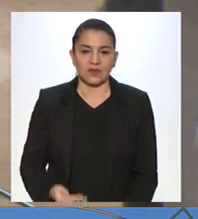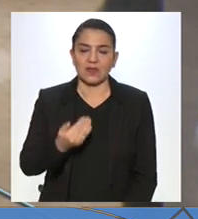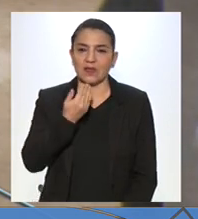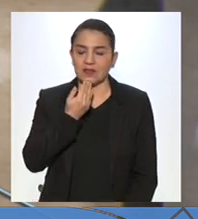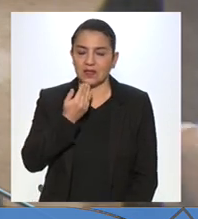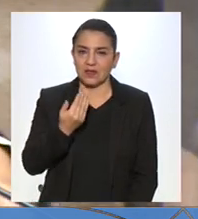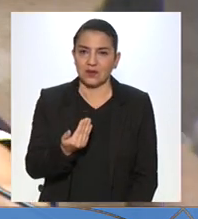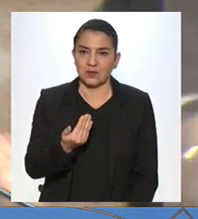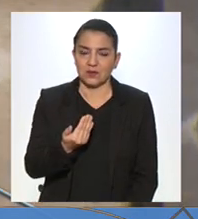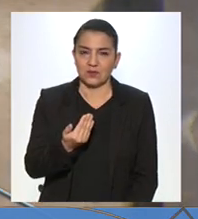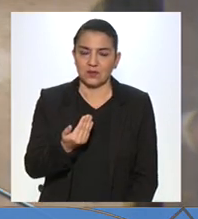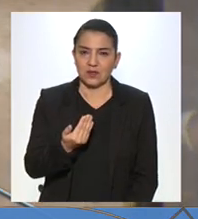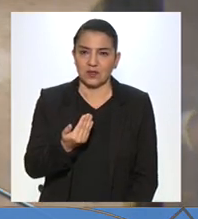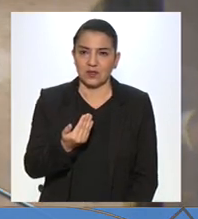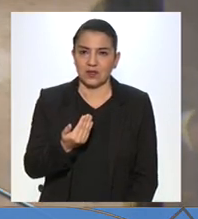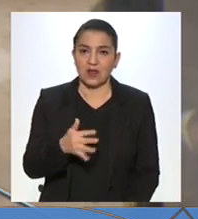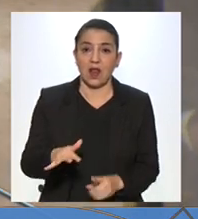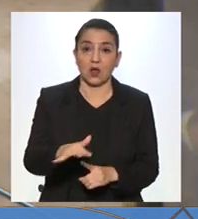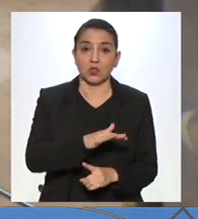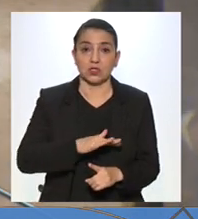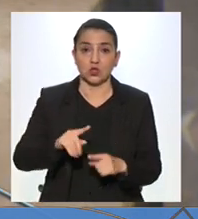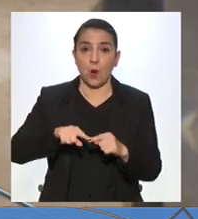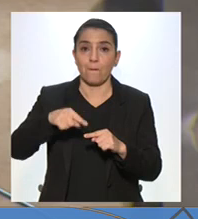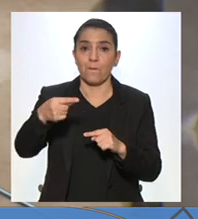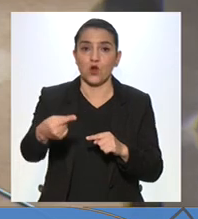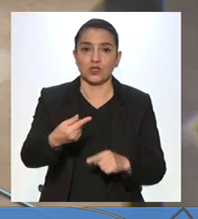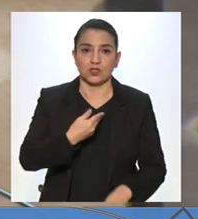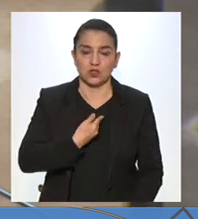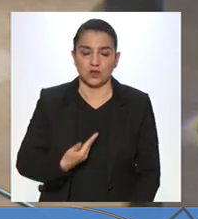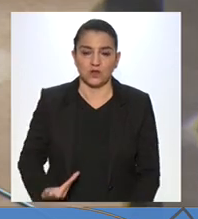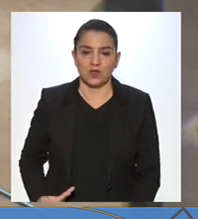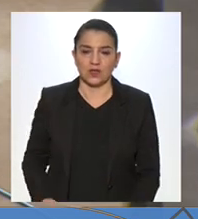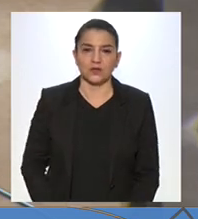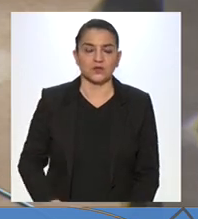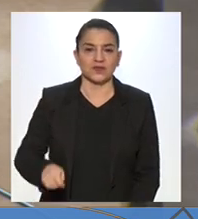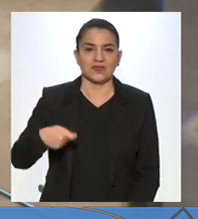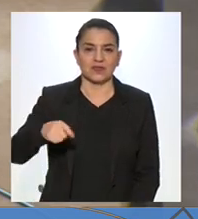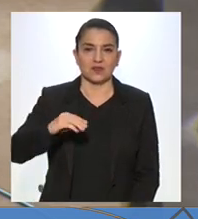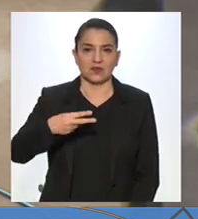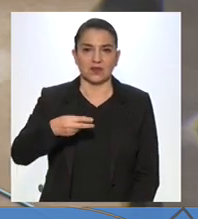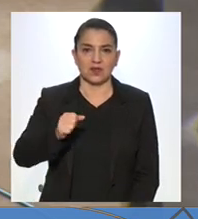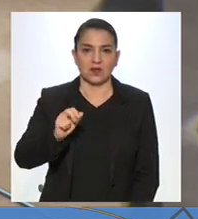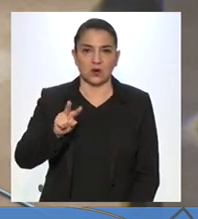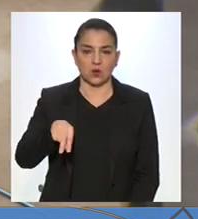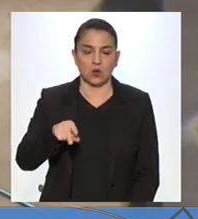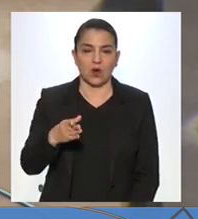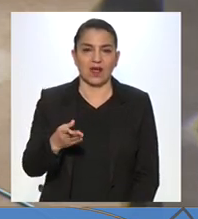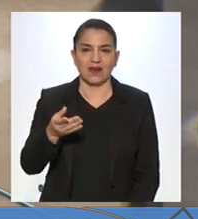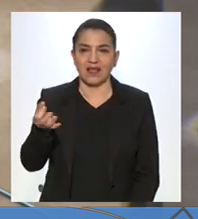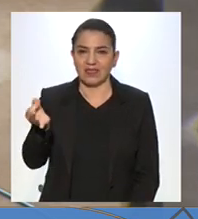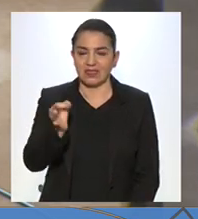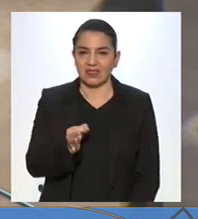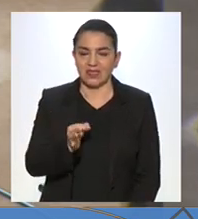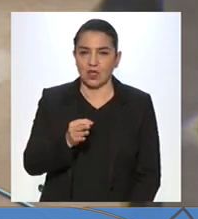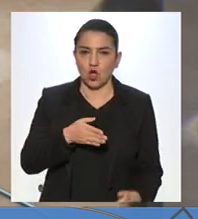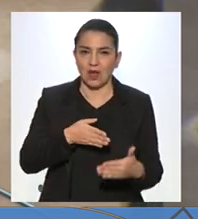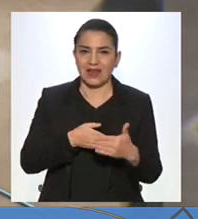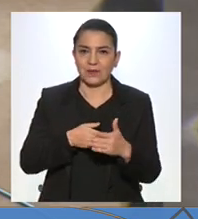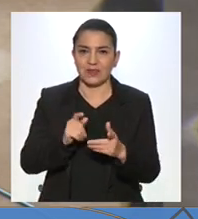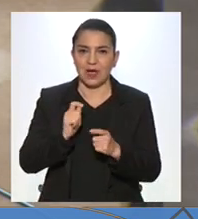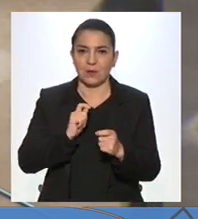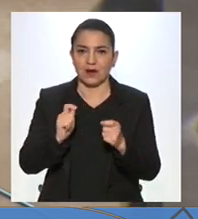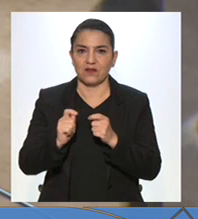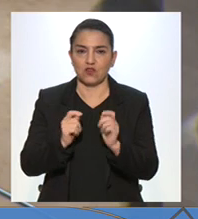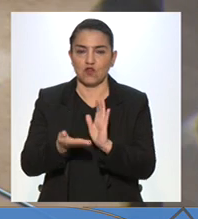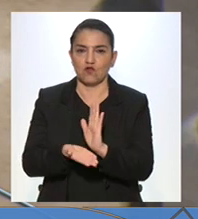También a la referencia a los escenarios para un próximo gobierno. El senador Chaguán habló de limitar riesgos de una escalada